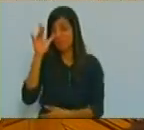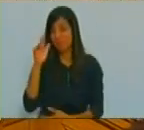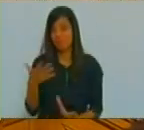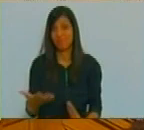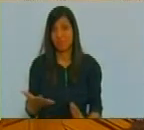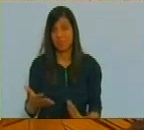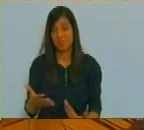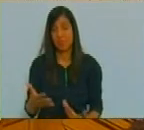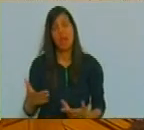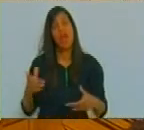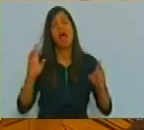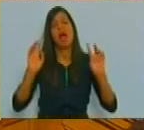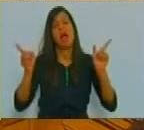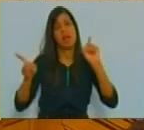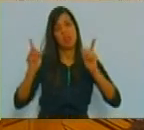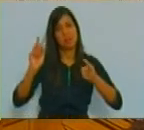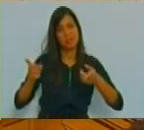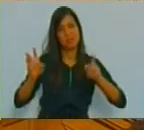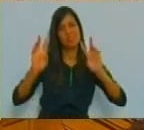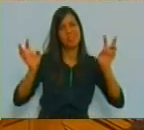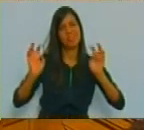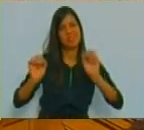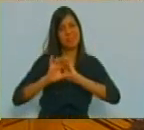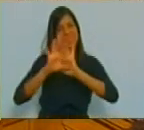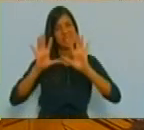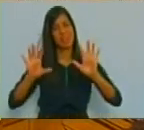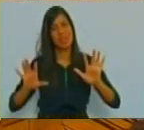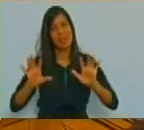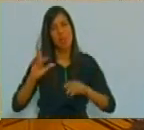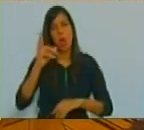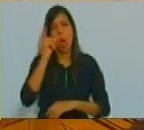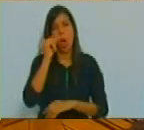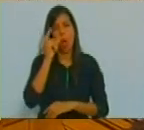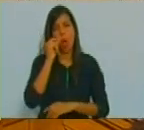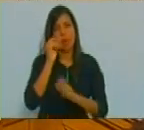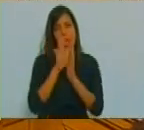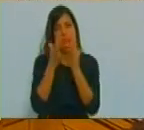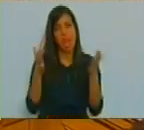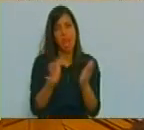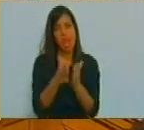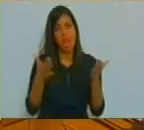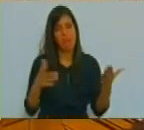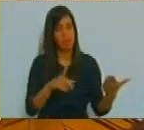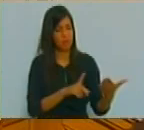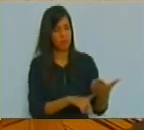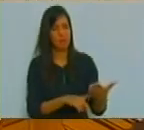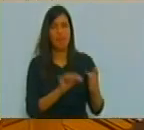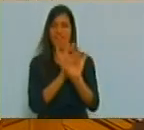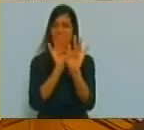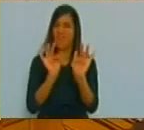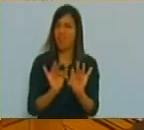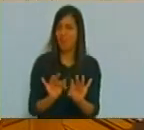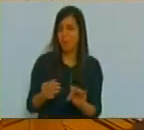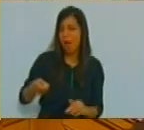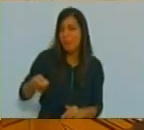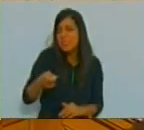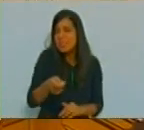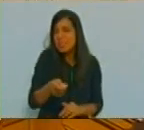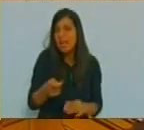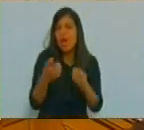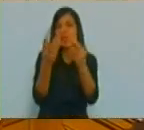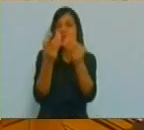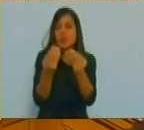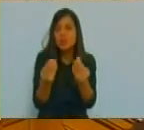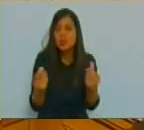los establece claramente pinchar en su libro el método del golpe suave que es el que estamos viviendo nosotros